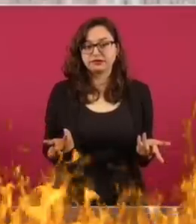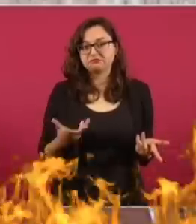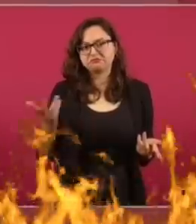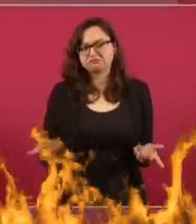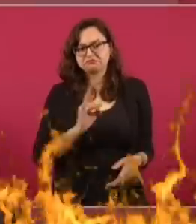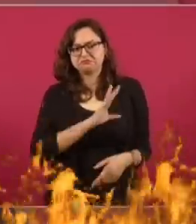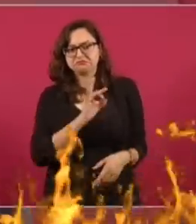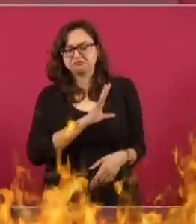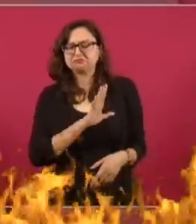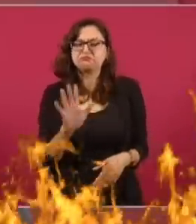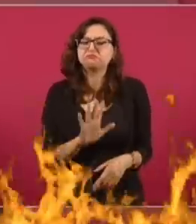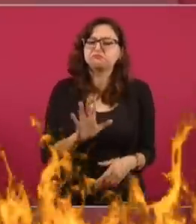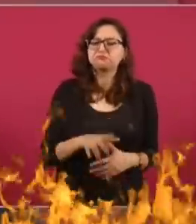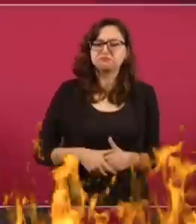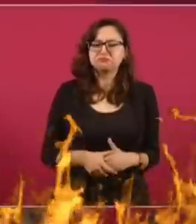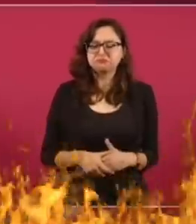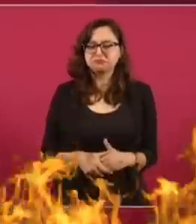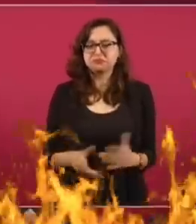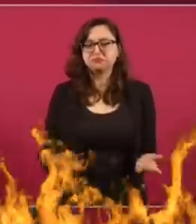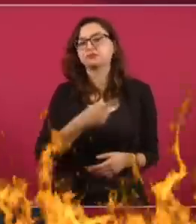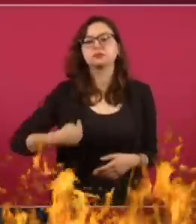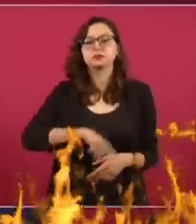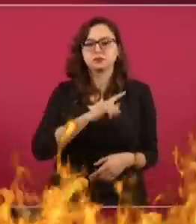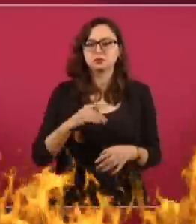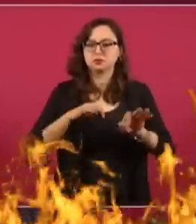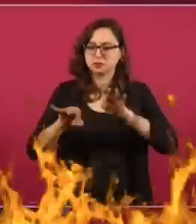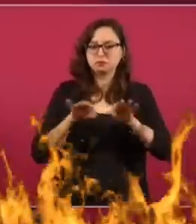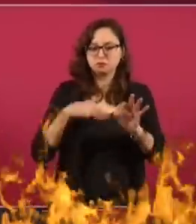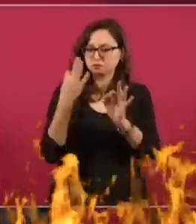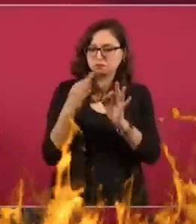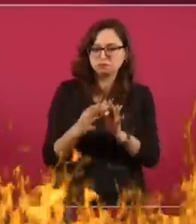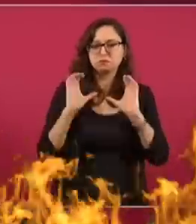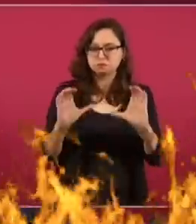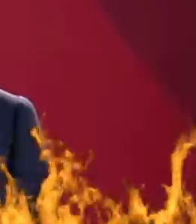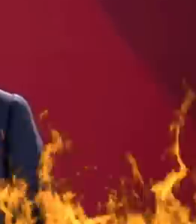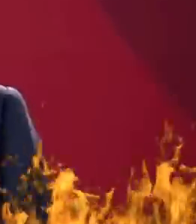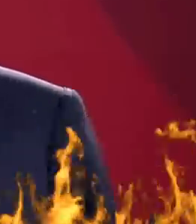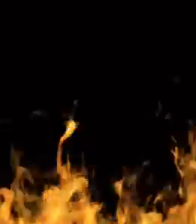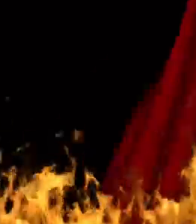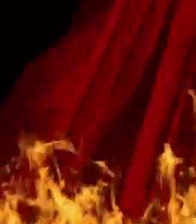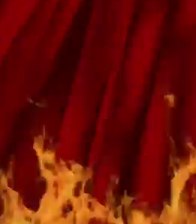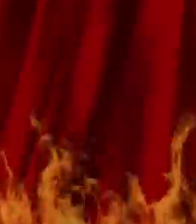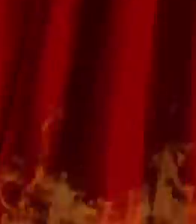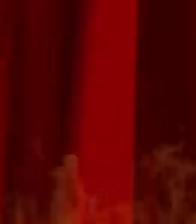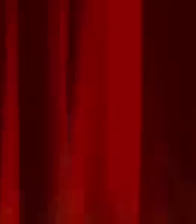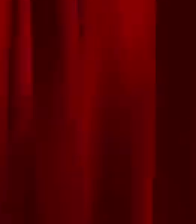nada que temer. Estamos nosotros trabajando y cuidando al pueblo.